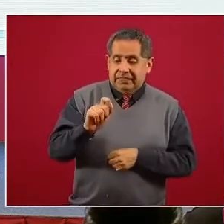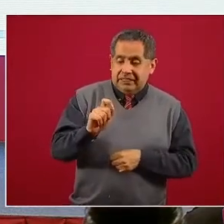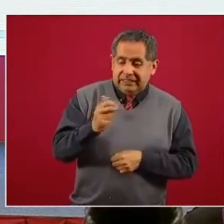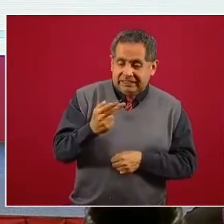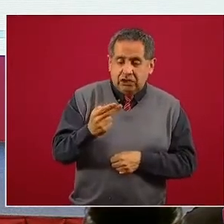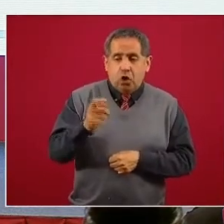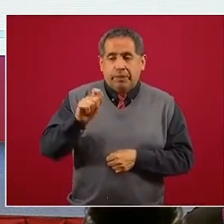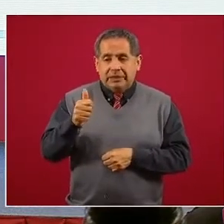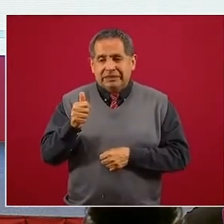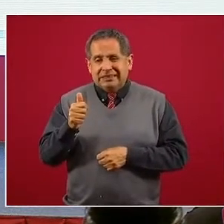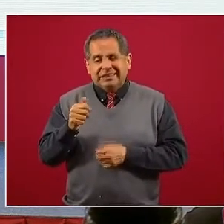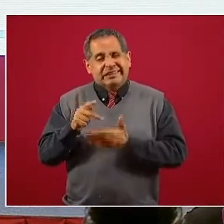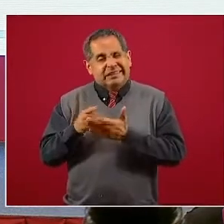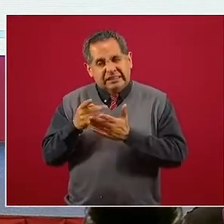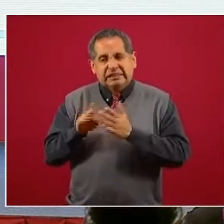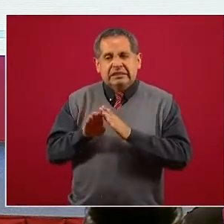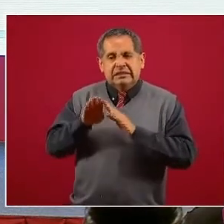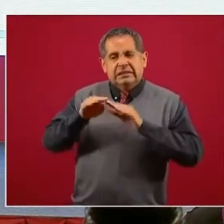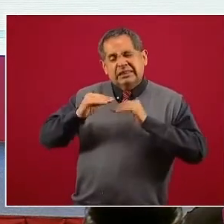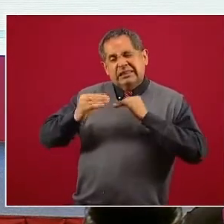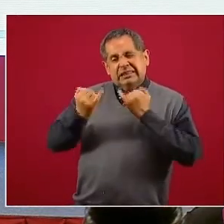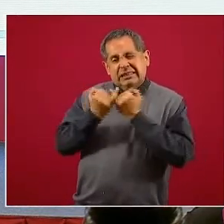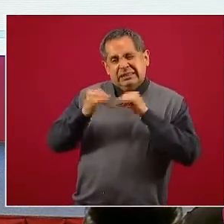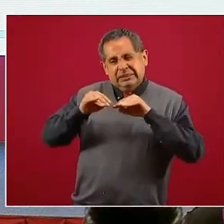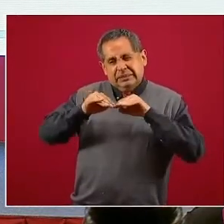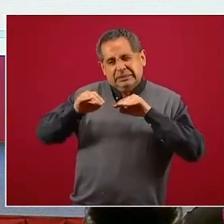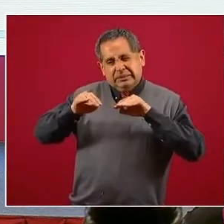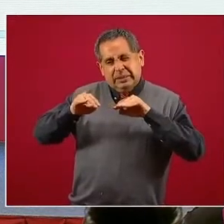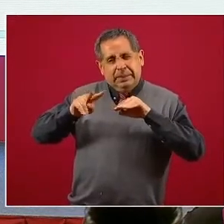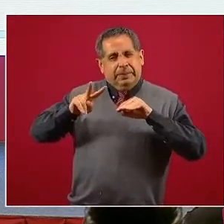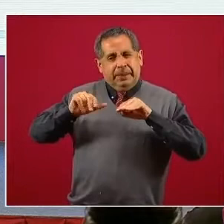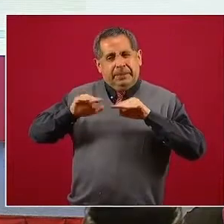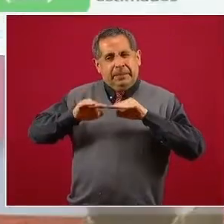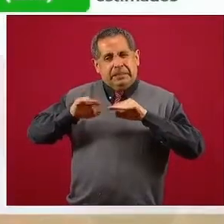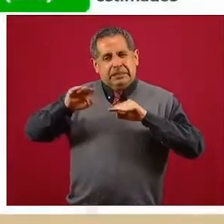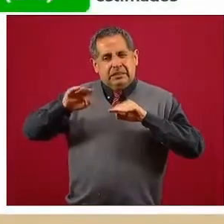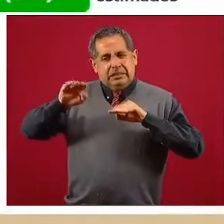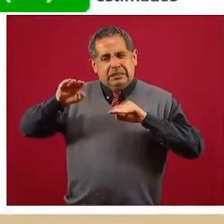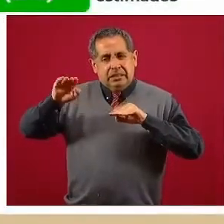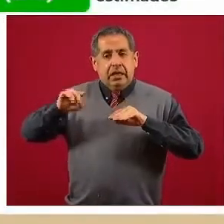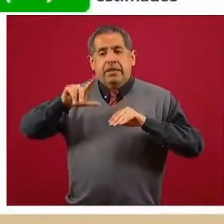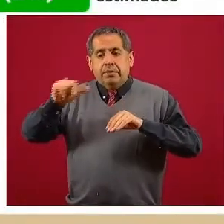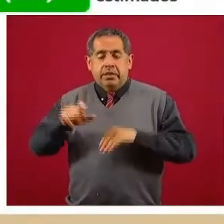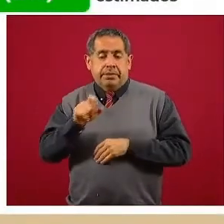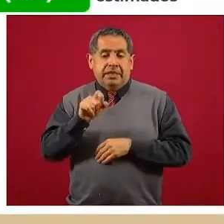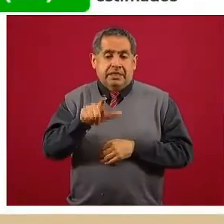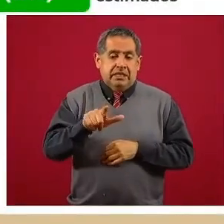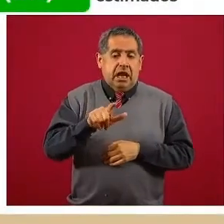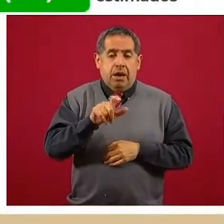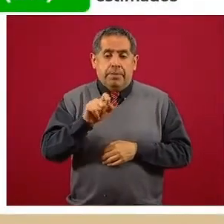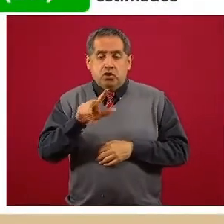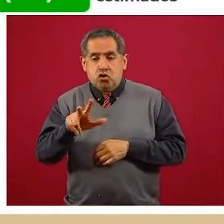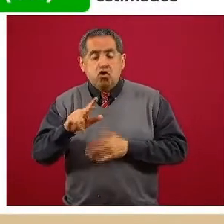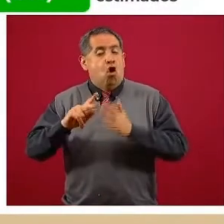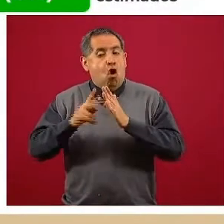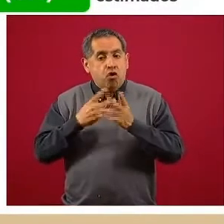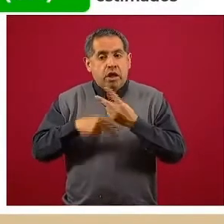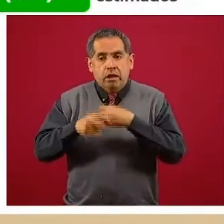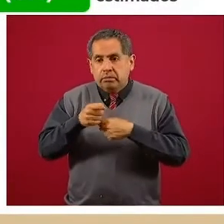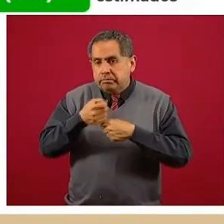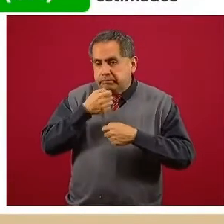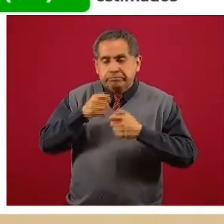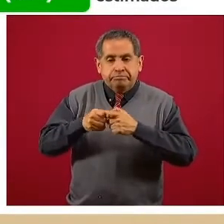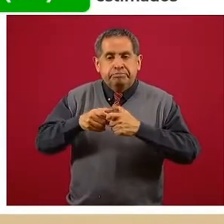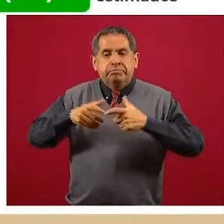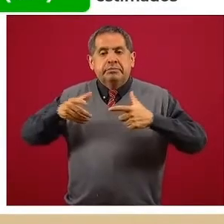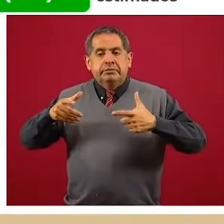más bien agarra una especie de meseta con tendencia ascendente y luego de la 27 a la 28 se vuelve a acelerar